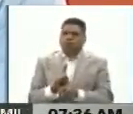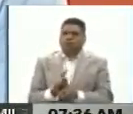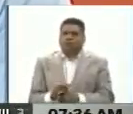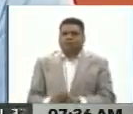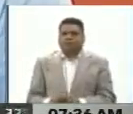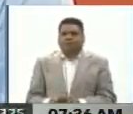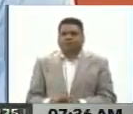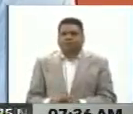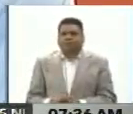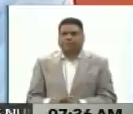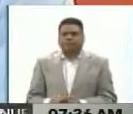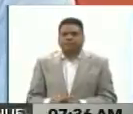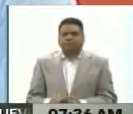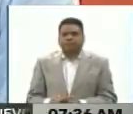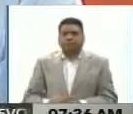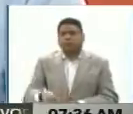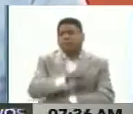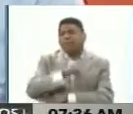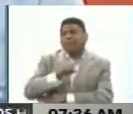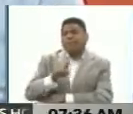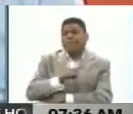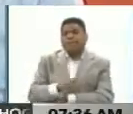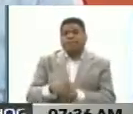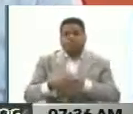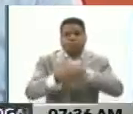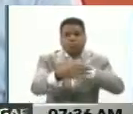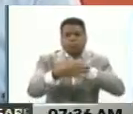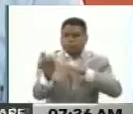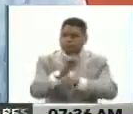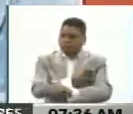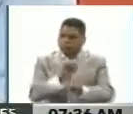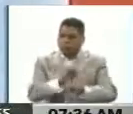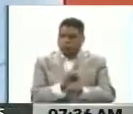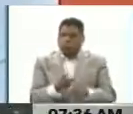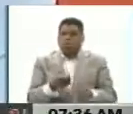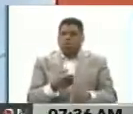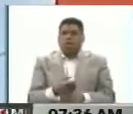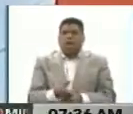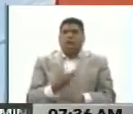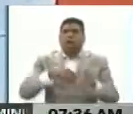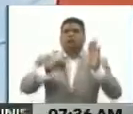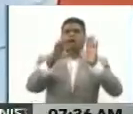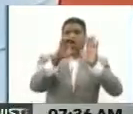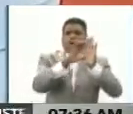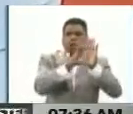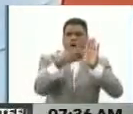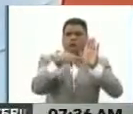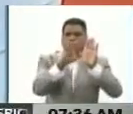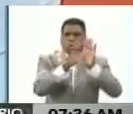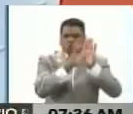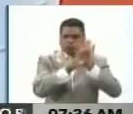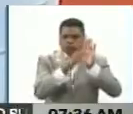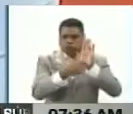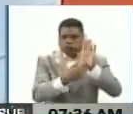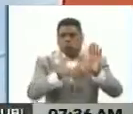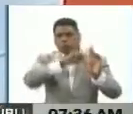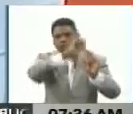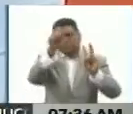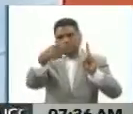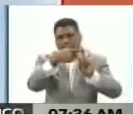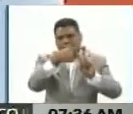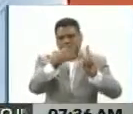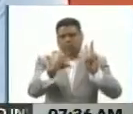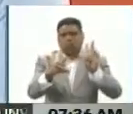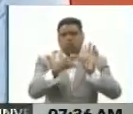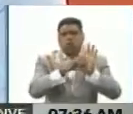hacia las regiones. Nosotros tenemos una línea rectora en los derechos culturales de la Constitución y una ley de cultura que también está ya plasmada y